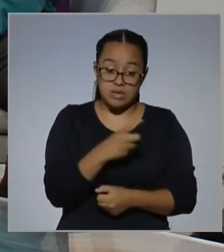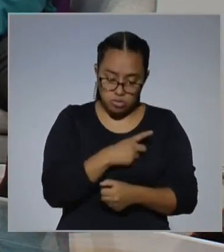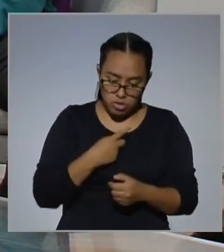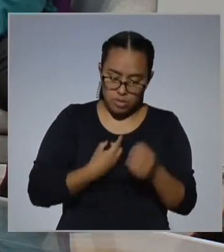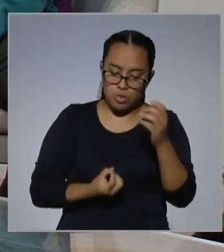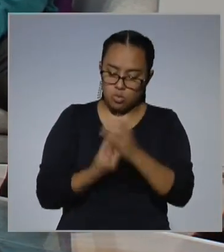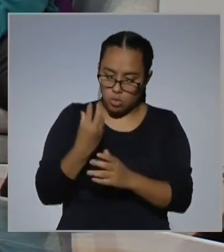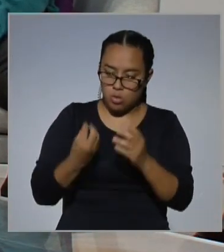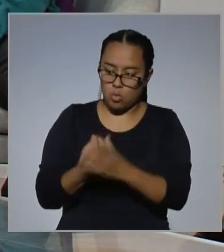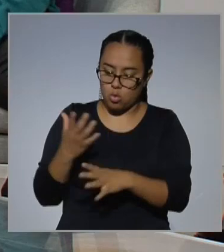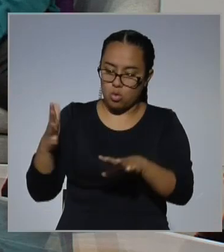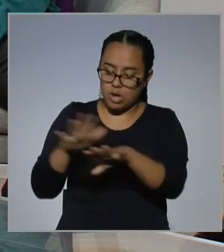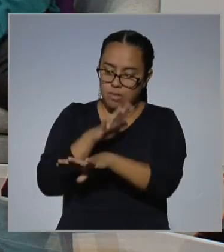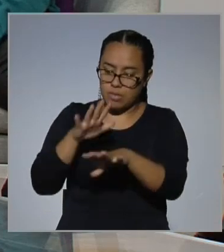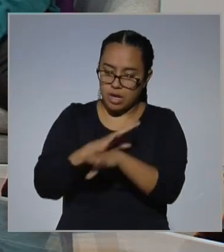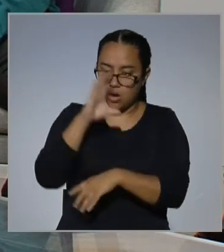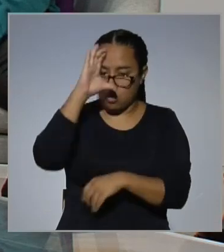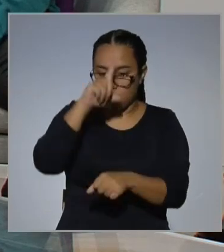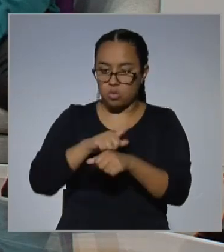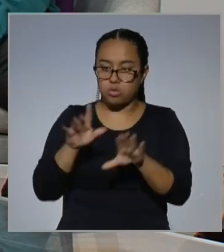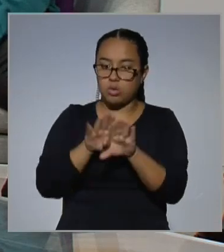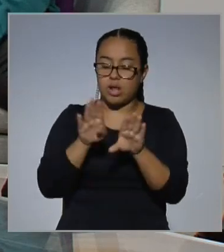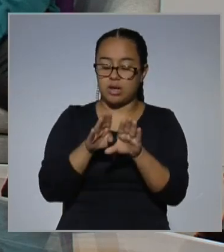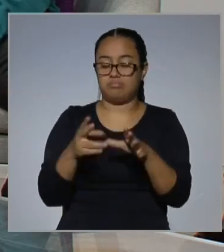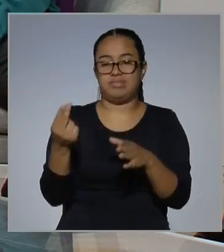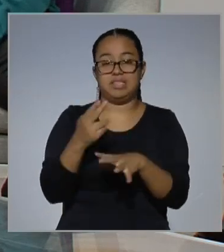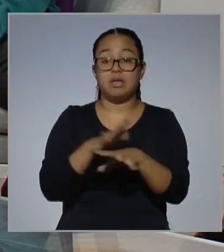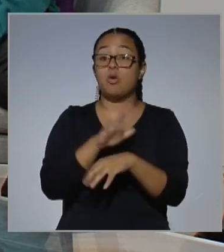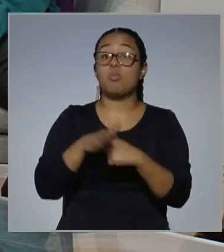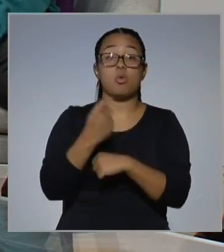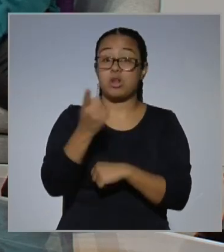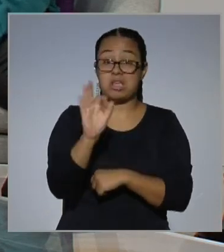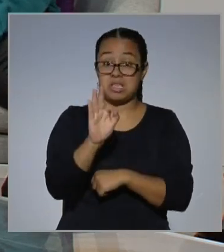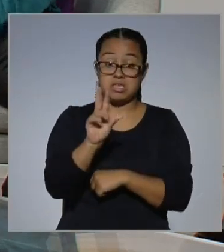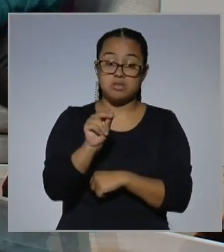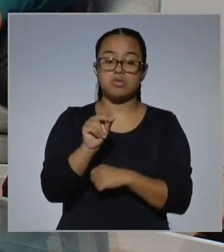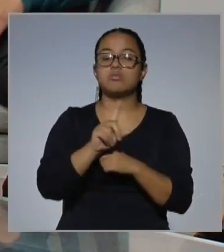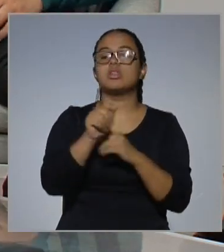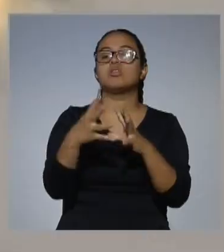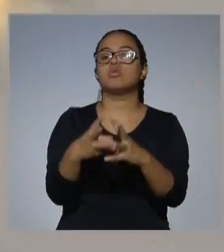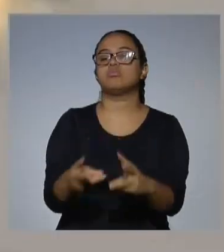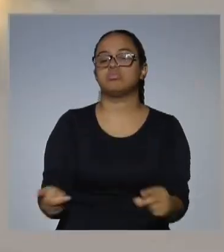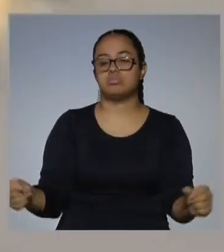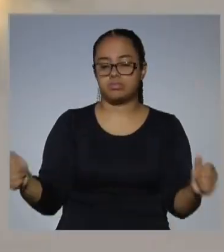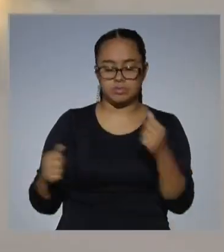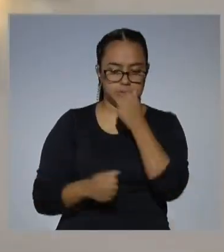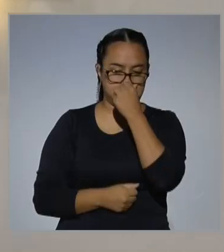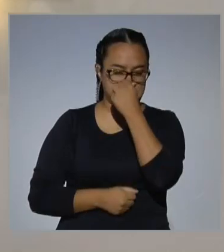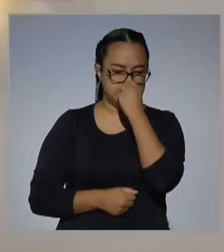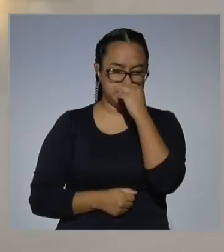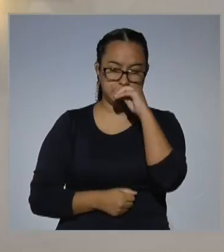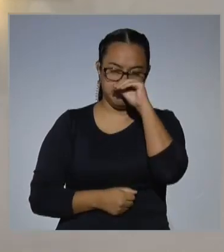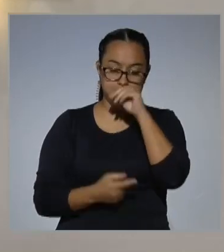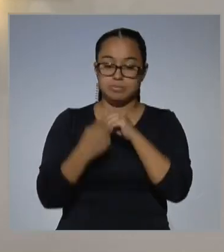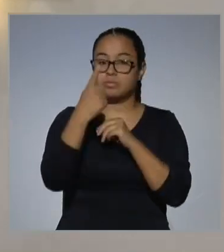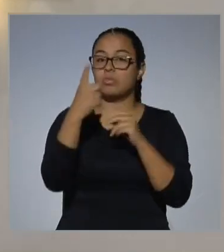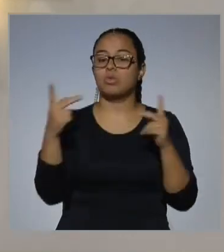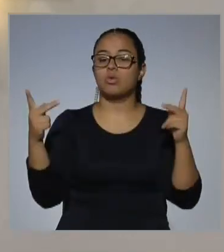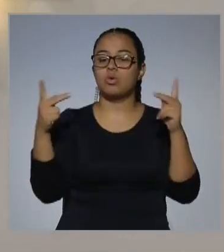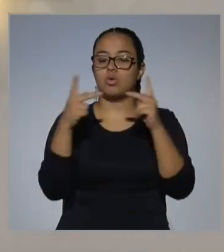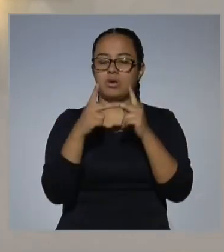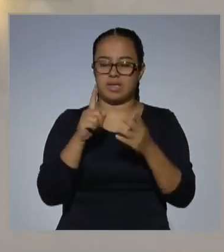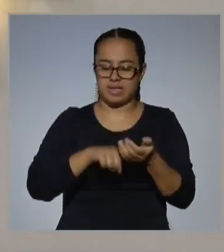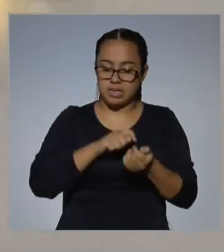nuevos acomodos culturales, o sí, porque si no se muere, ¿no? Sí, porque Entonces, además en lo único que coincidían, de acuerdo con lo que